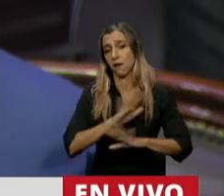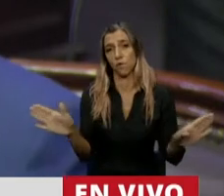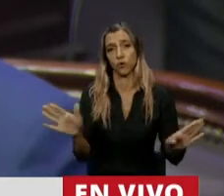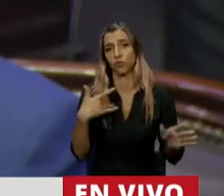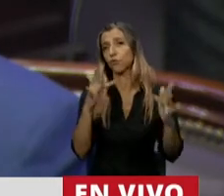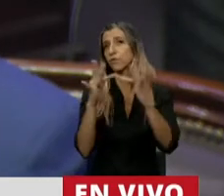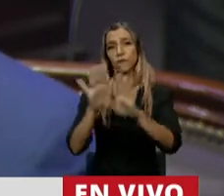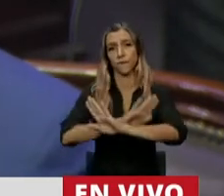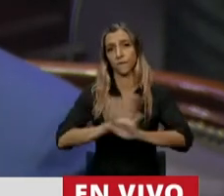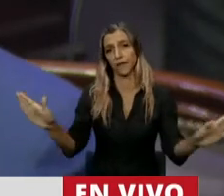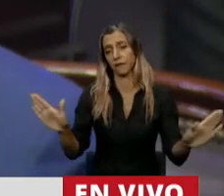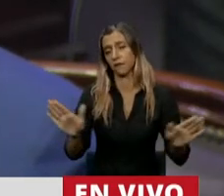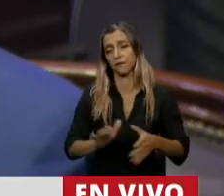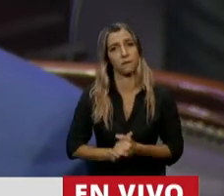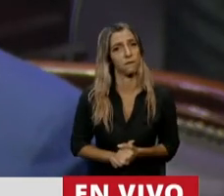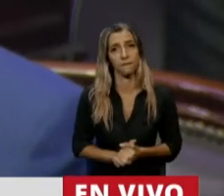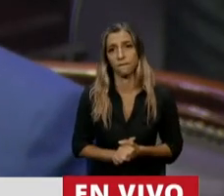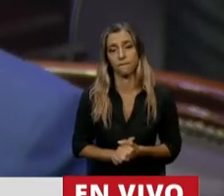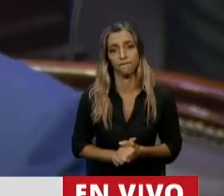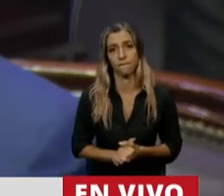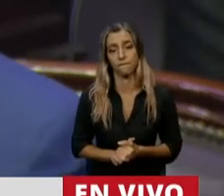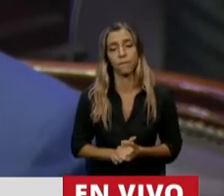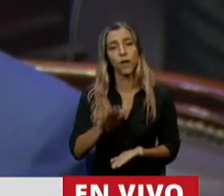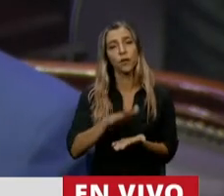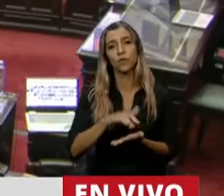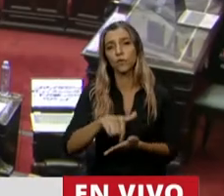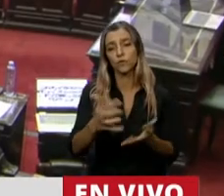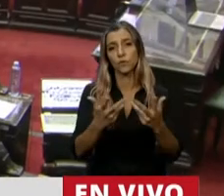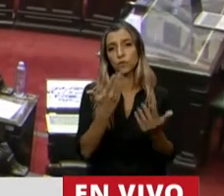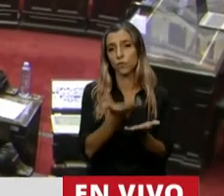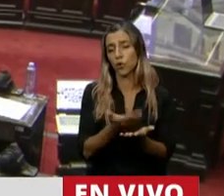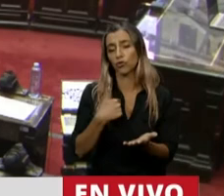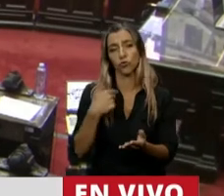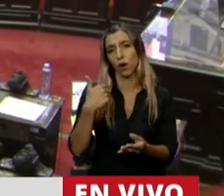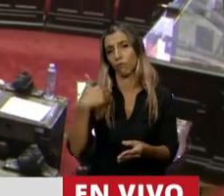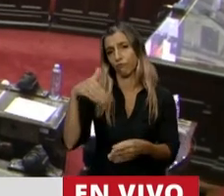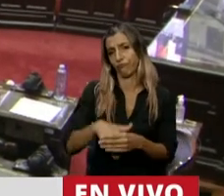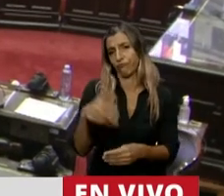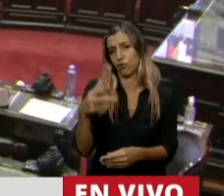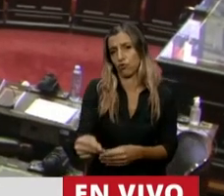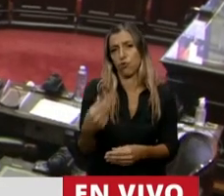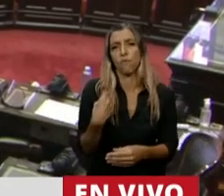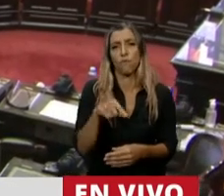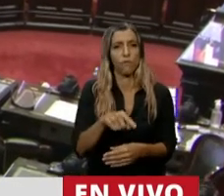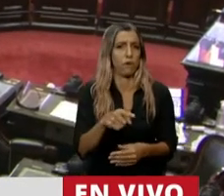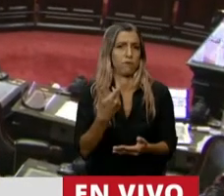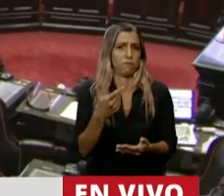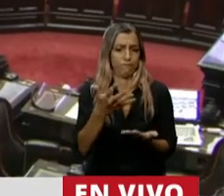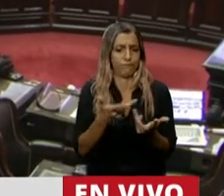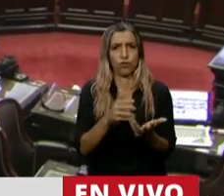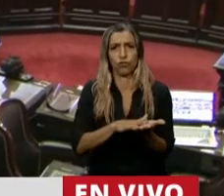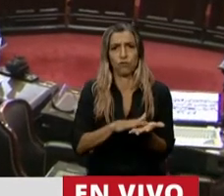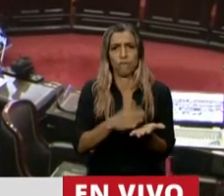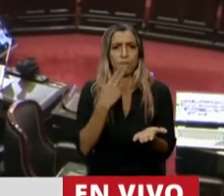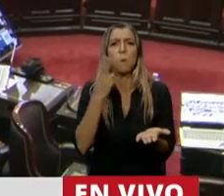No voy a acompañar este proyecto que crea un nuevo impuesto en la Argentina. La